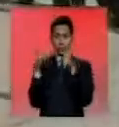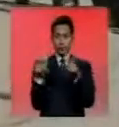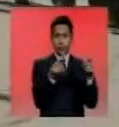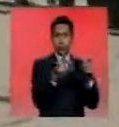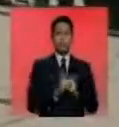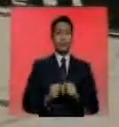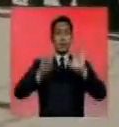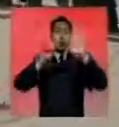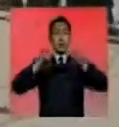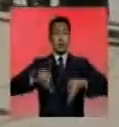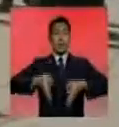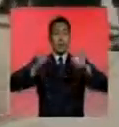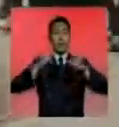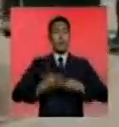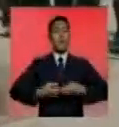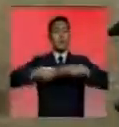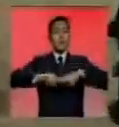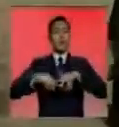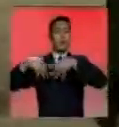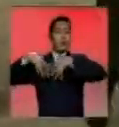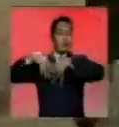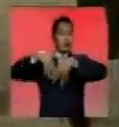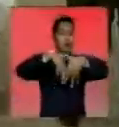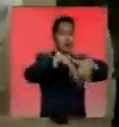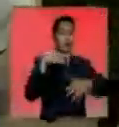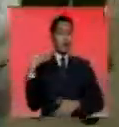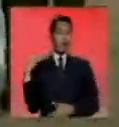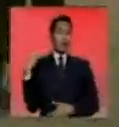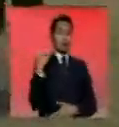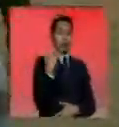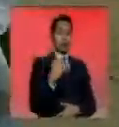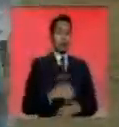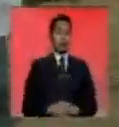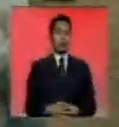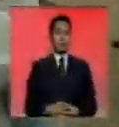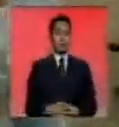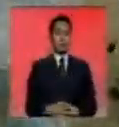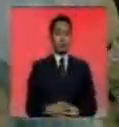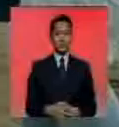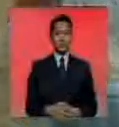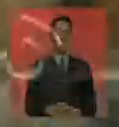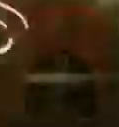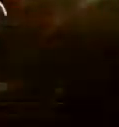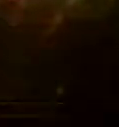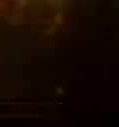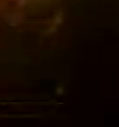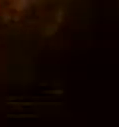arranque la gran movilización de voluntarios maría gabriela castro dama noticias